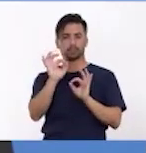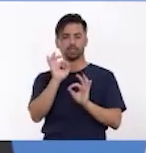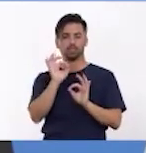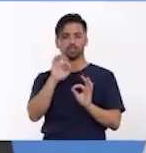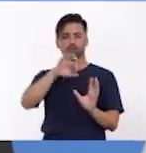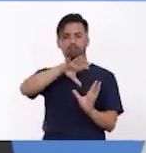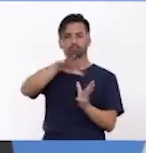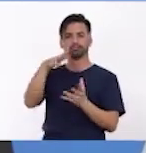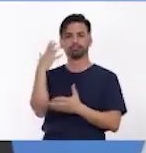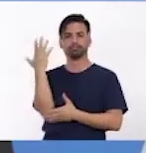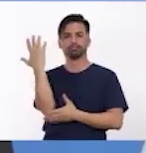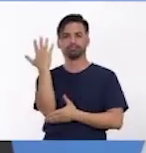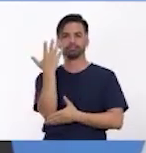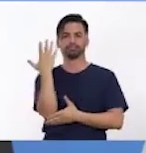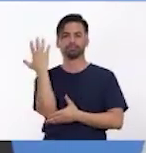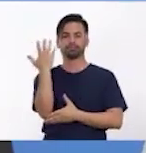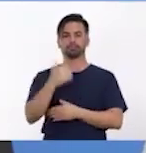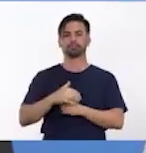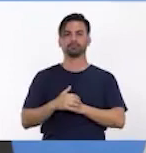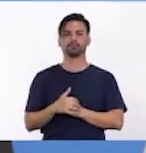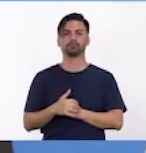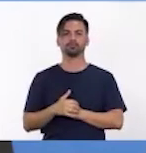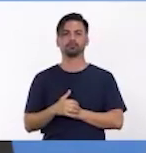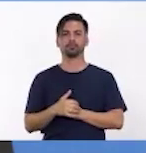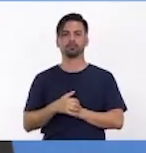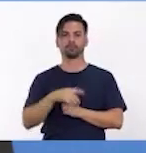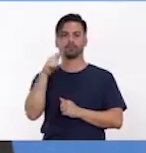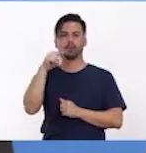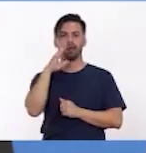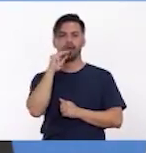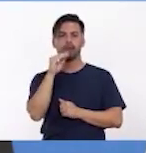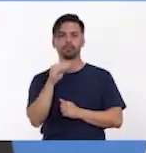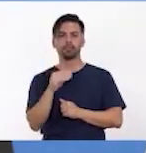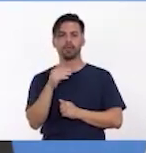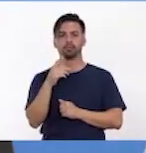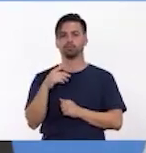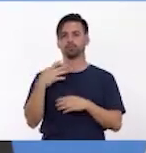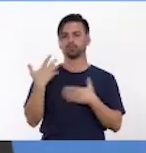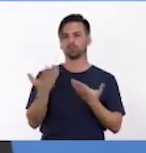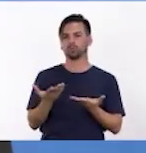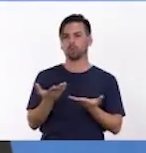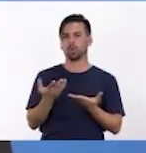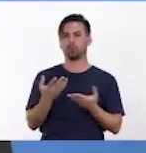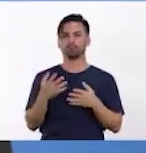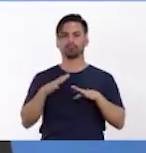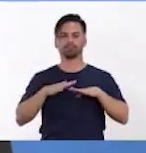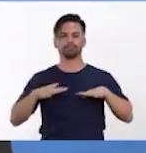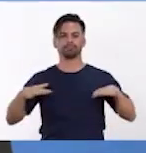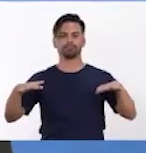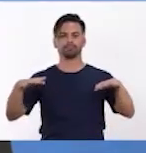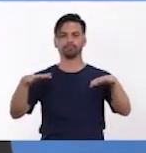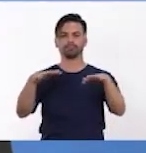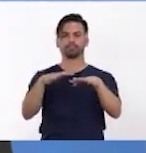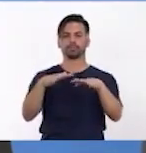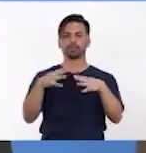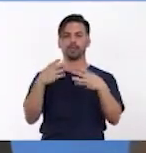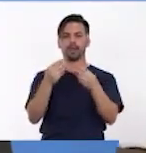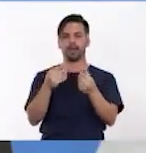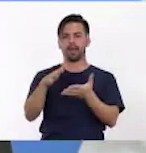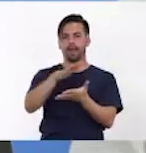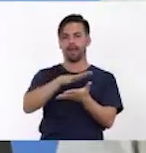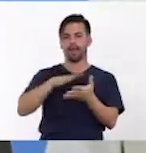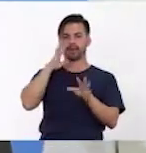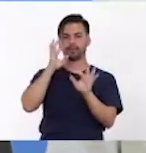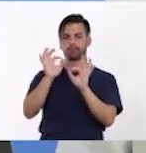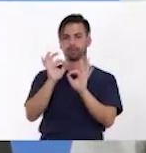aspecto. Y es cuando estemos hablando de la distribución y caracterización geográfica de las áreas protegidas.